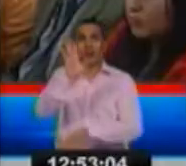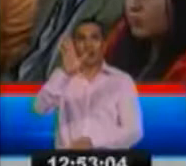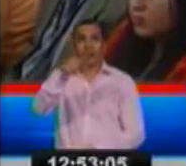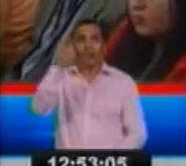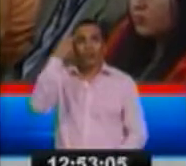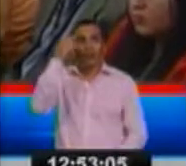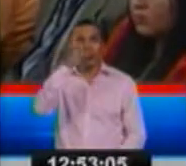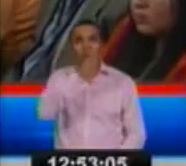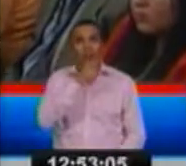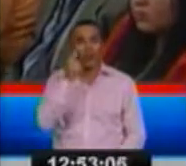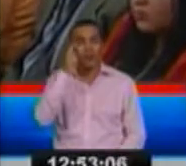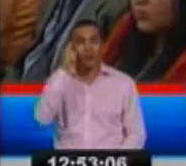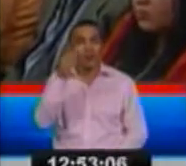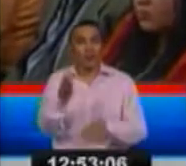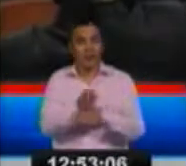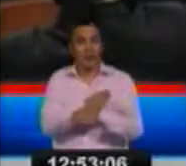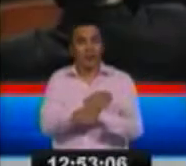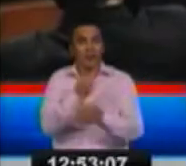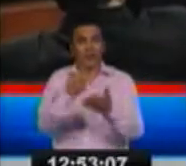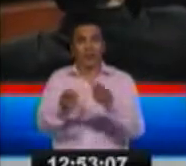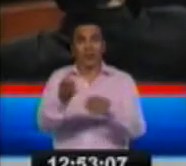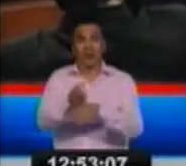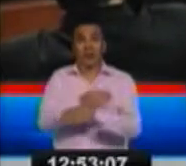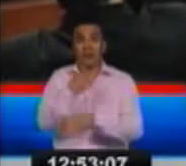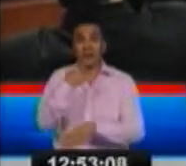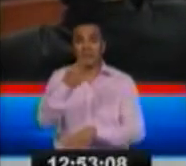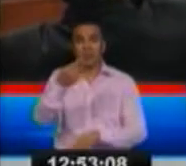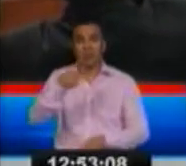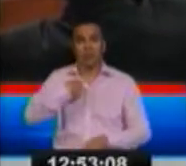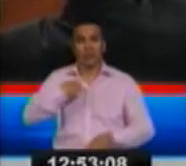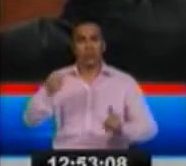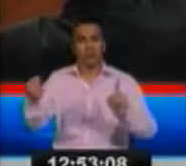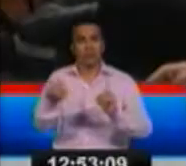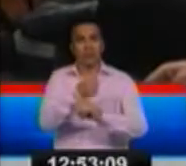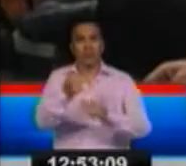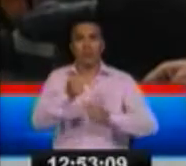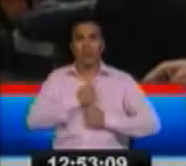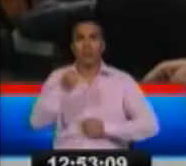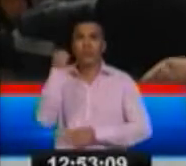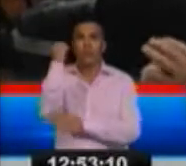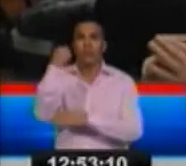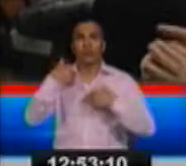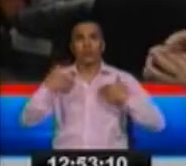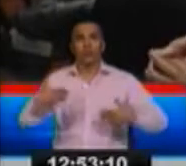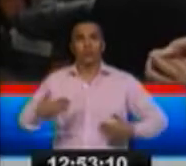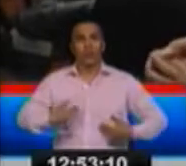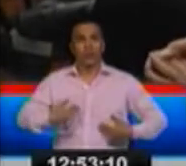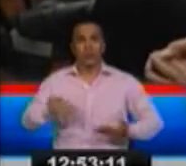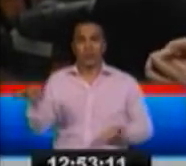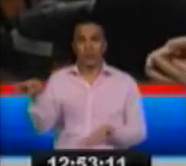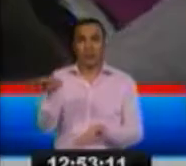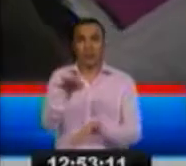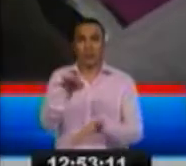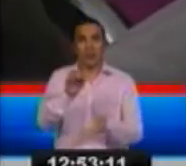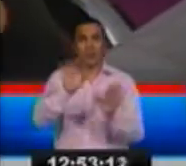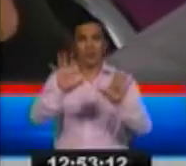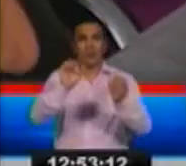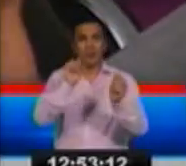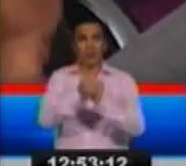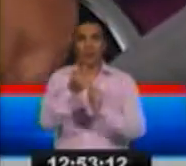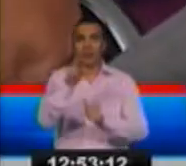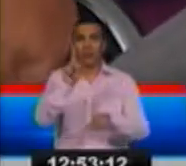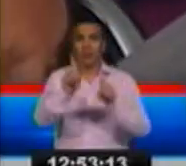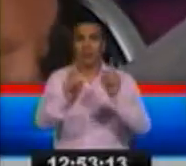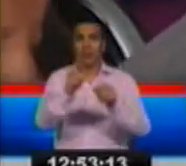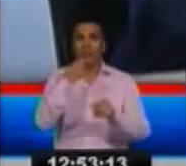de Rafael Correa. En ese entonces, según ellos, se violentaron sus derechos humanos. Estuvieron representantes de los 10 del Uluncoto,